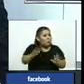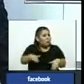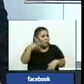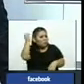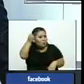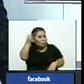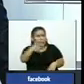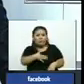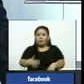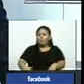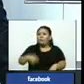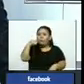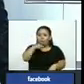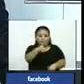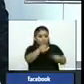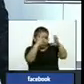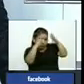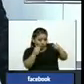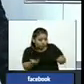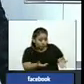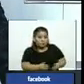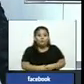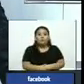mandatario sobre este tema. Antonio, buenas noches.